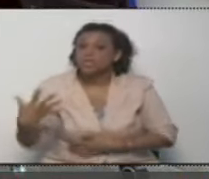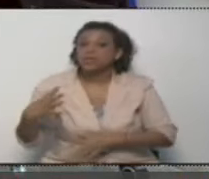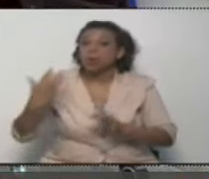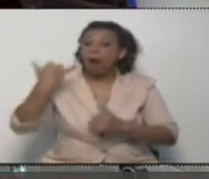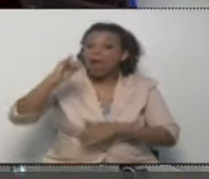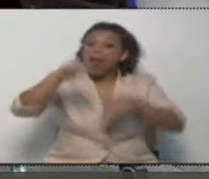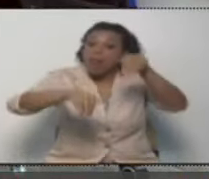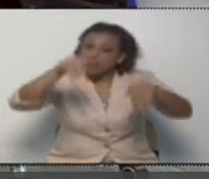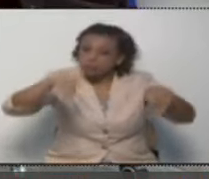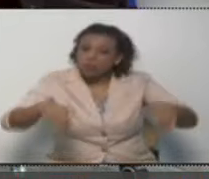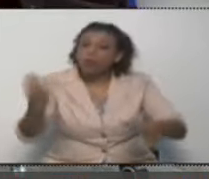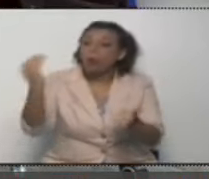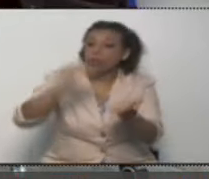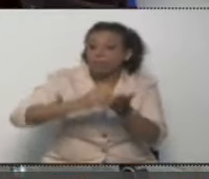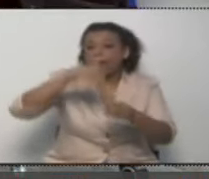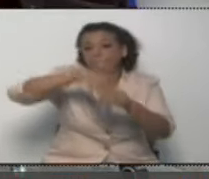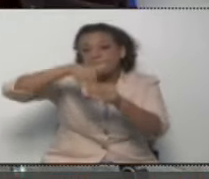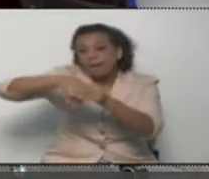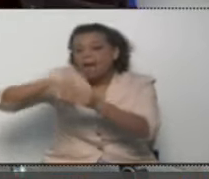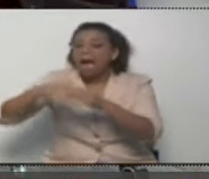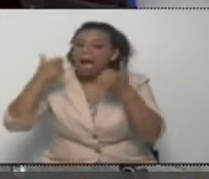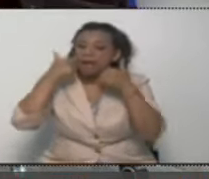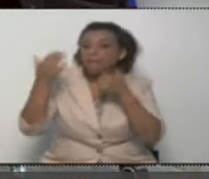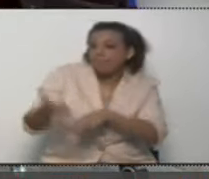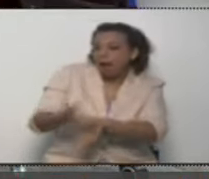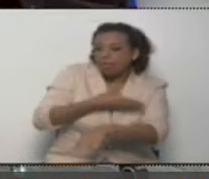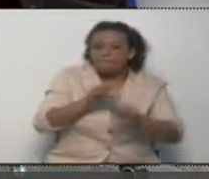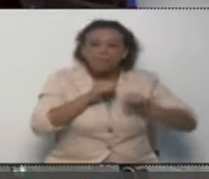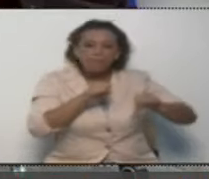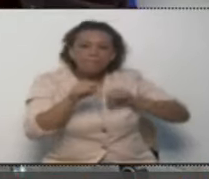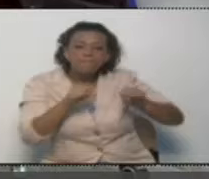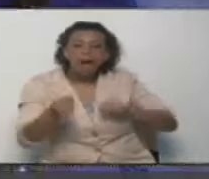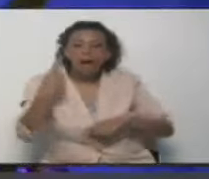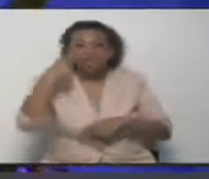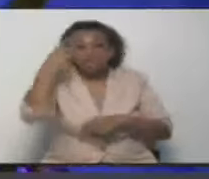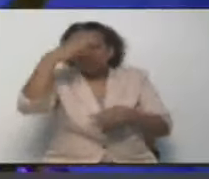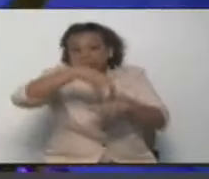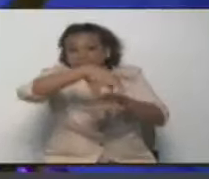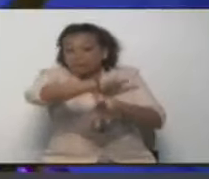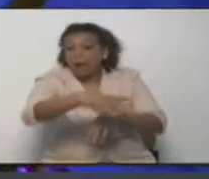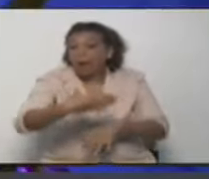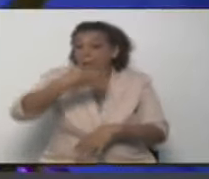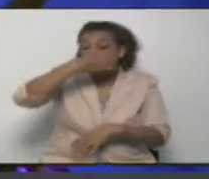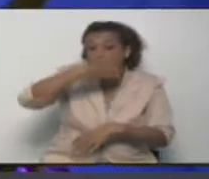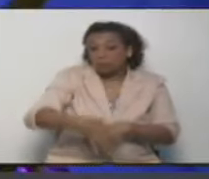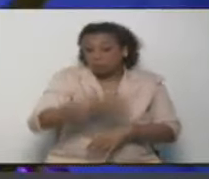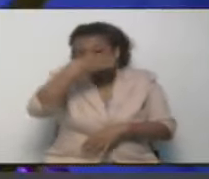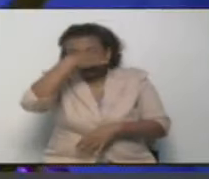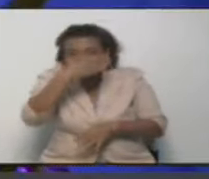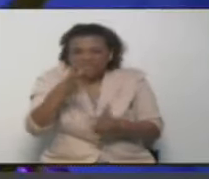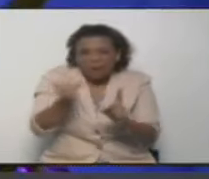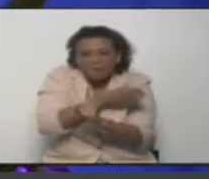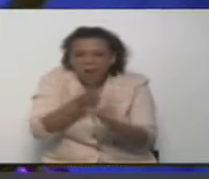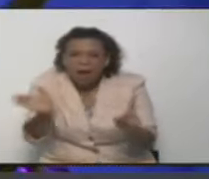elecciones, hay que prepararse. Allá los fascistas, los violentos y los extremistas.